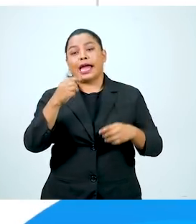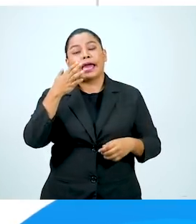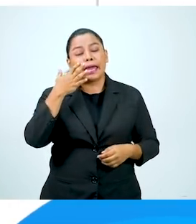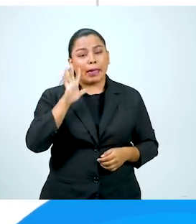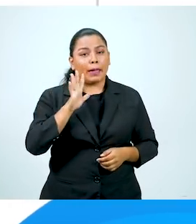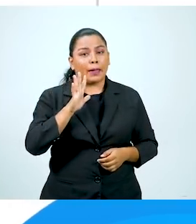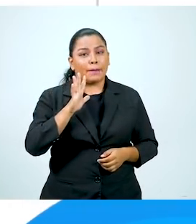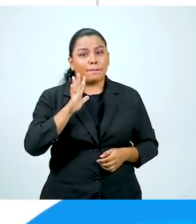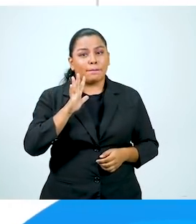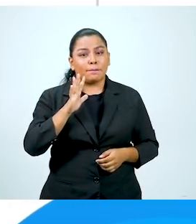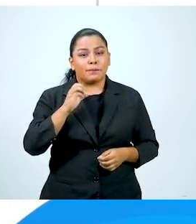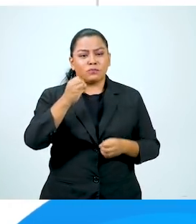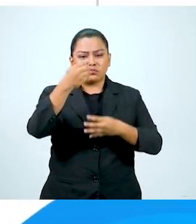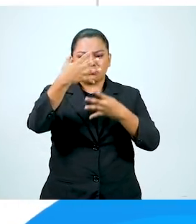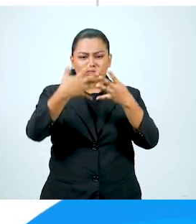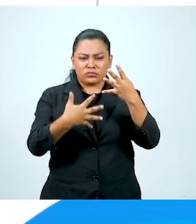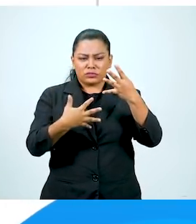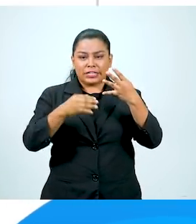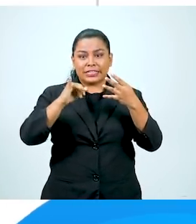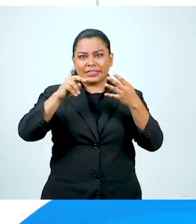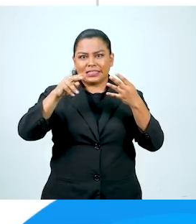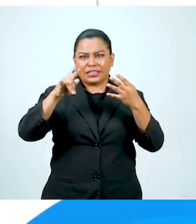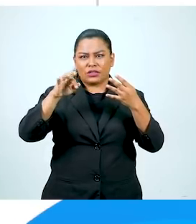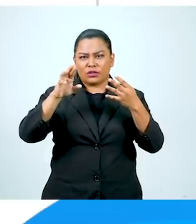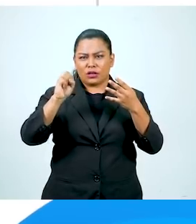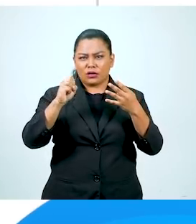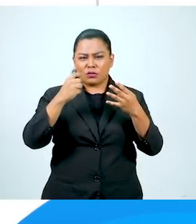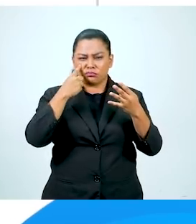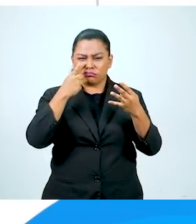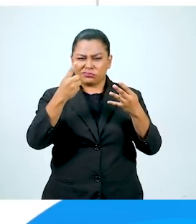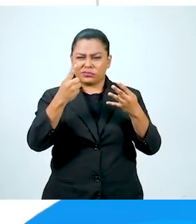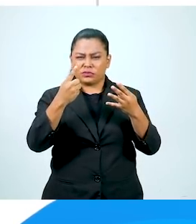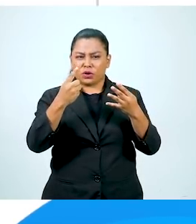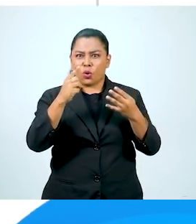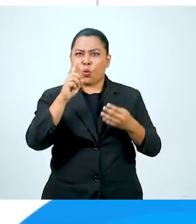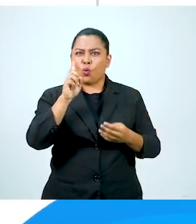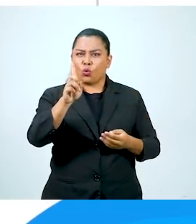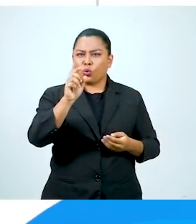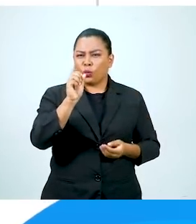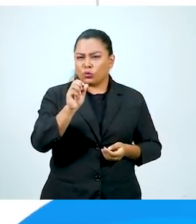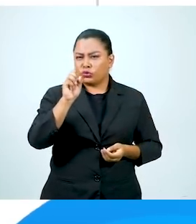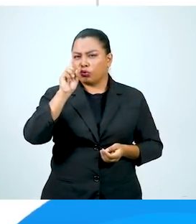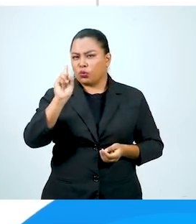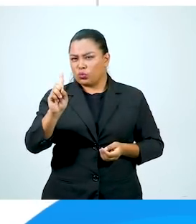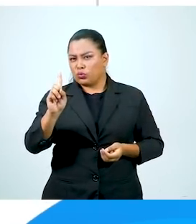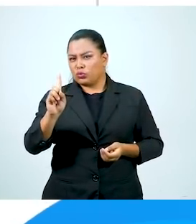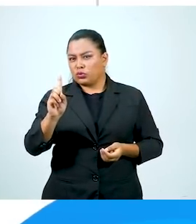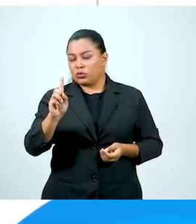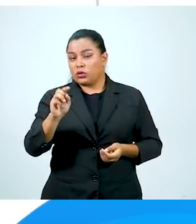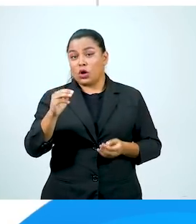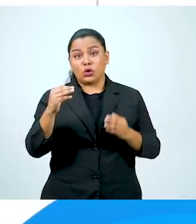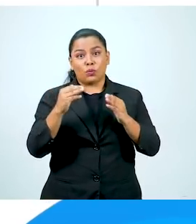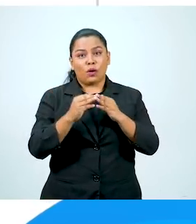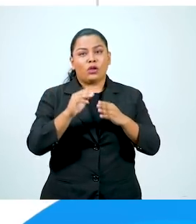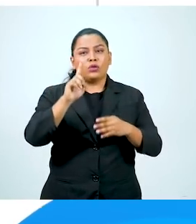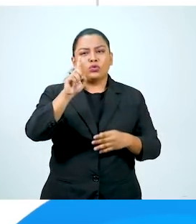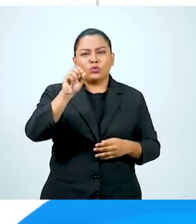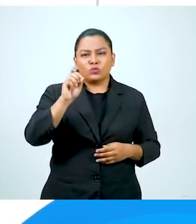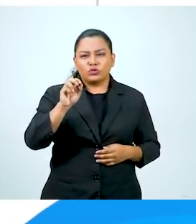este ejemplo, en la lista de indicadores, se destaca el indicador 1.1 y el